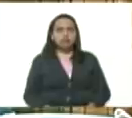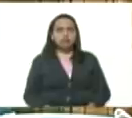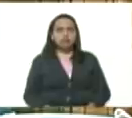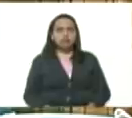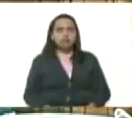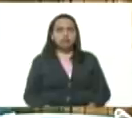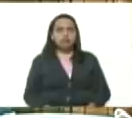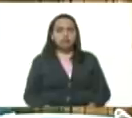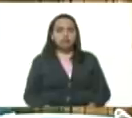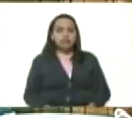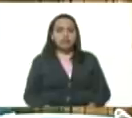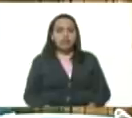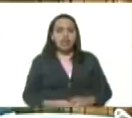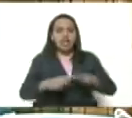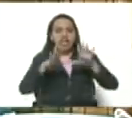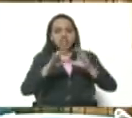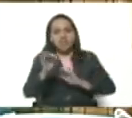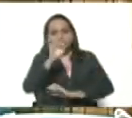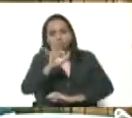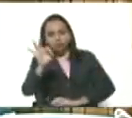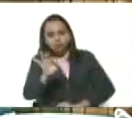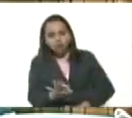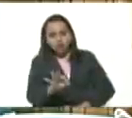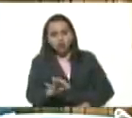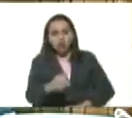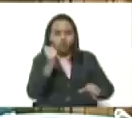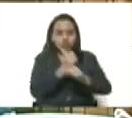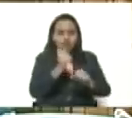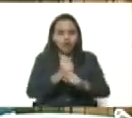Al 10% de los sectores productivos.